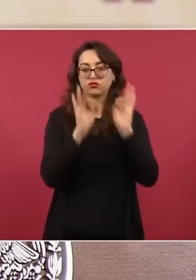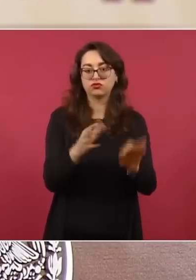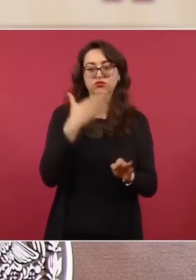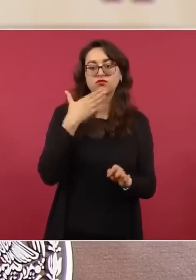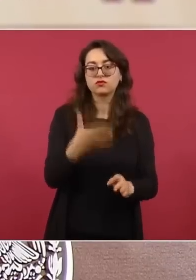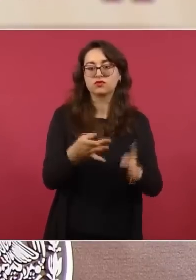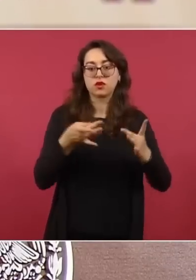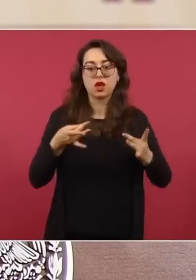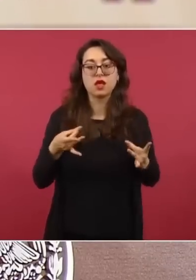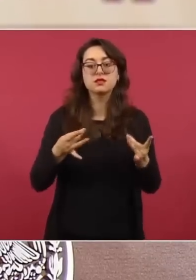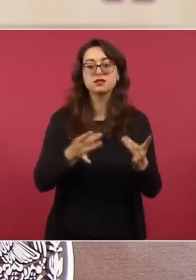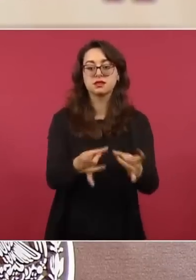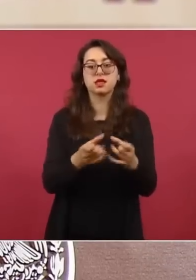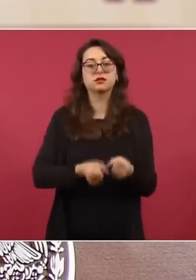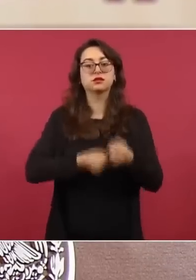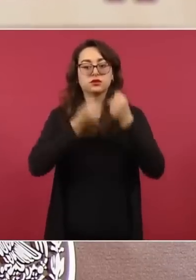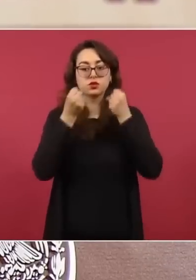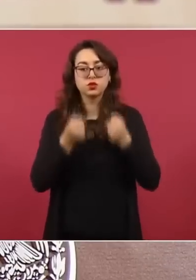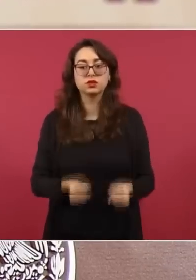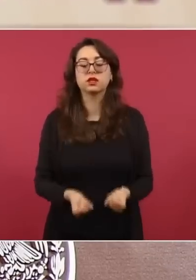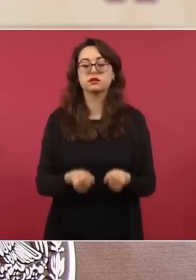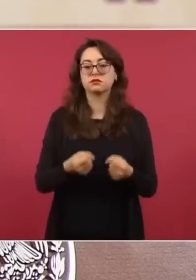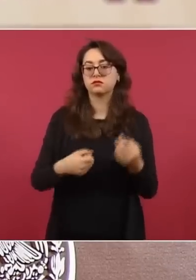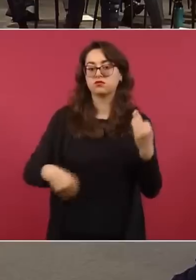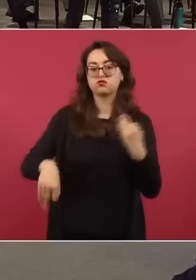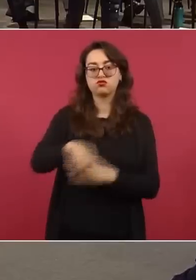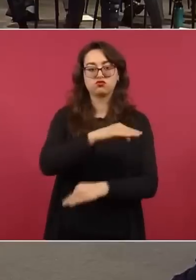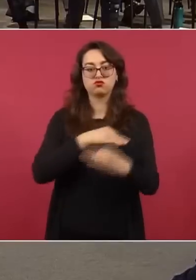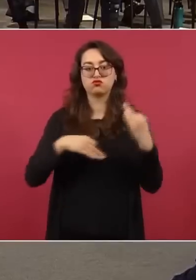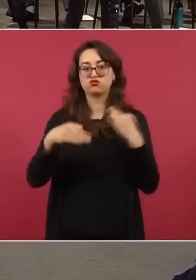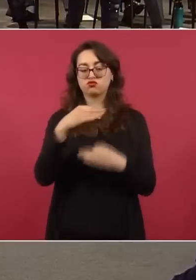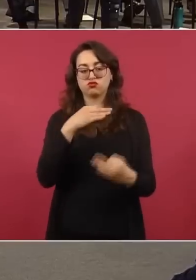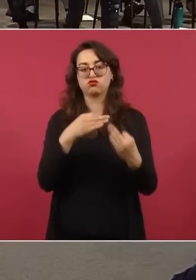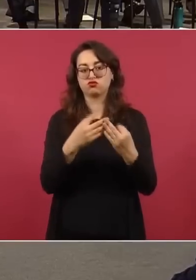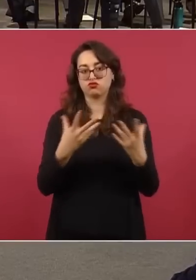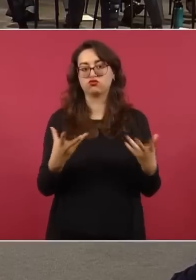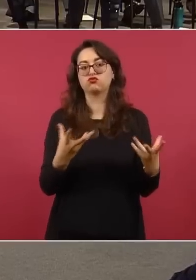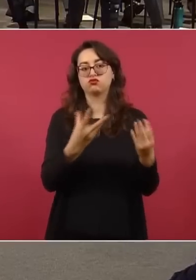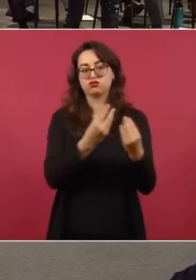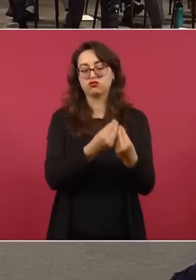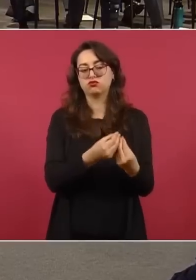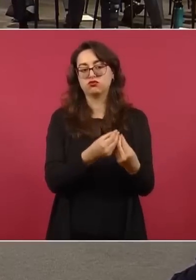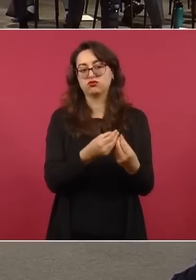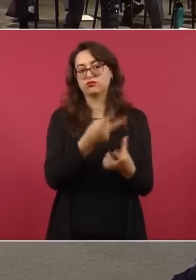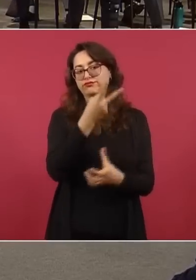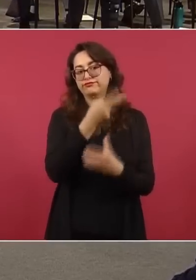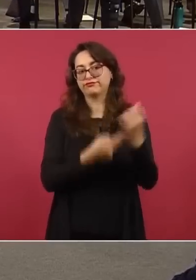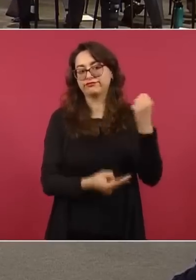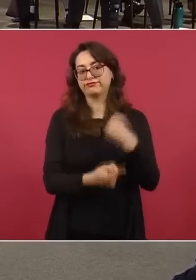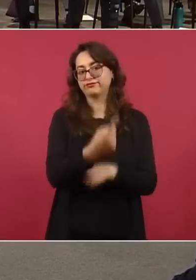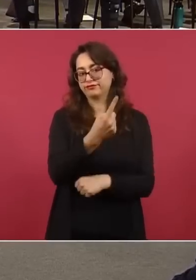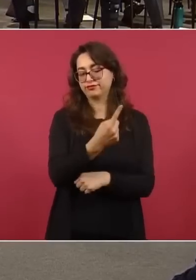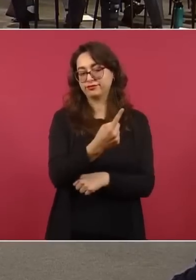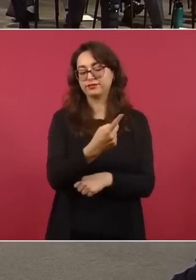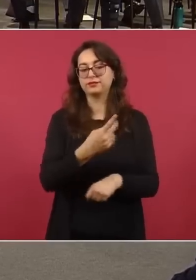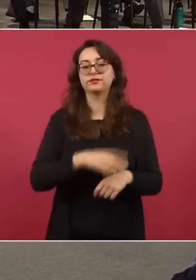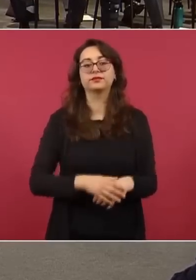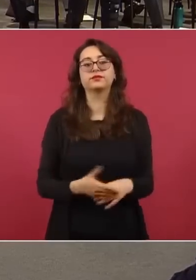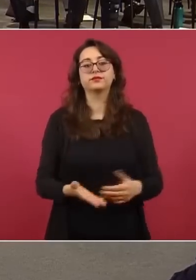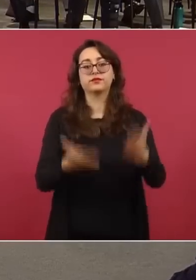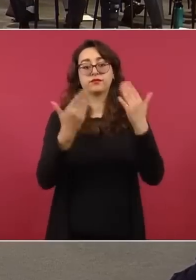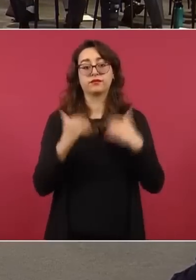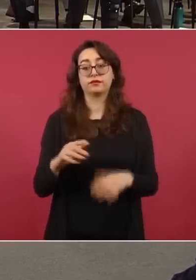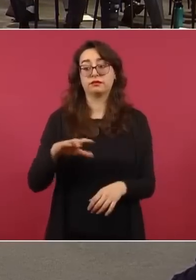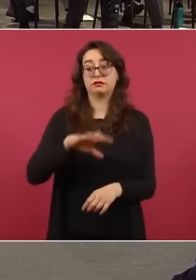de seguridad de cruce que vamos tener y del puente en la próxima vamos a ver las obras